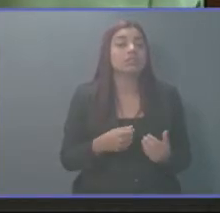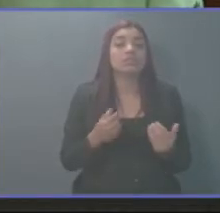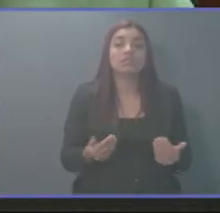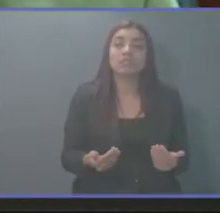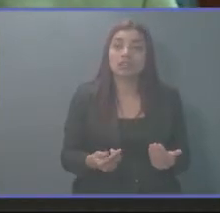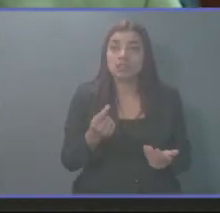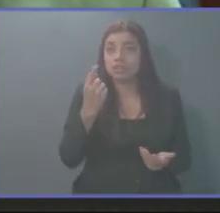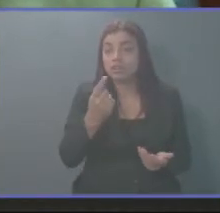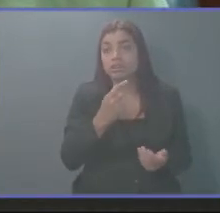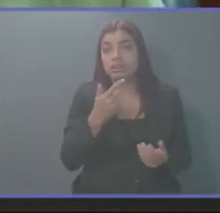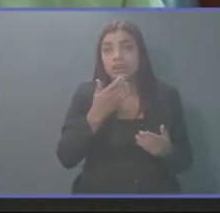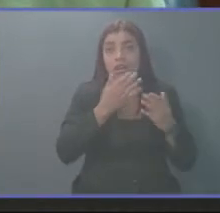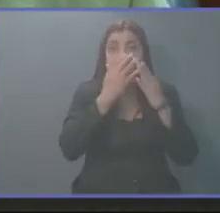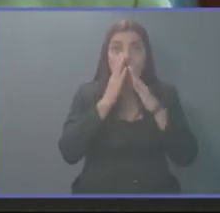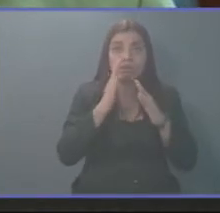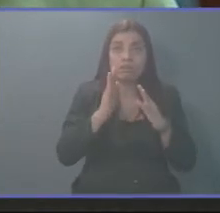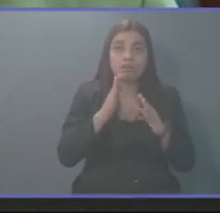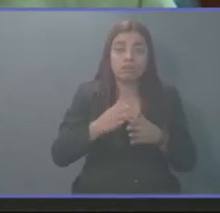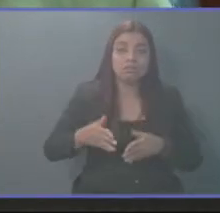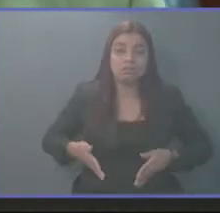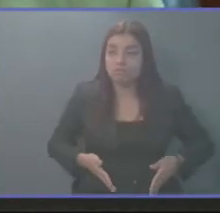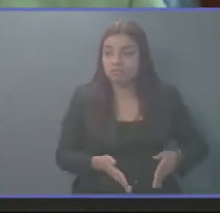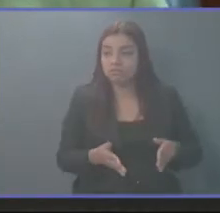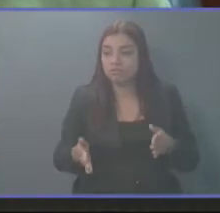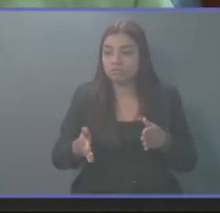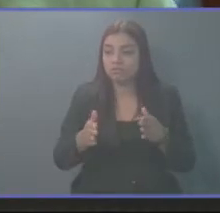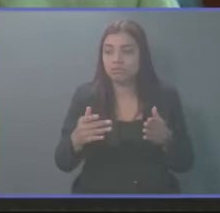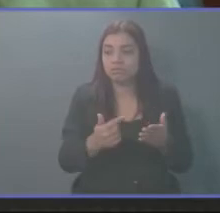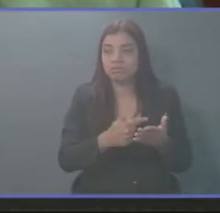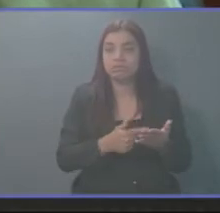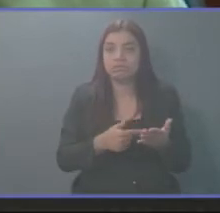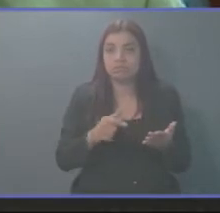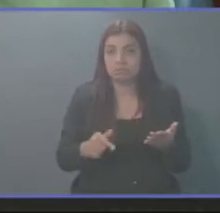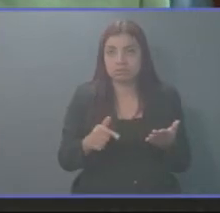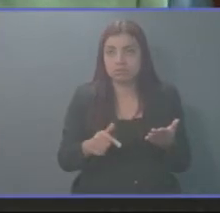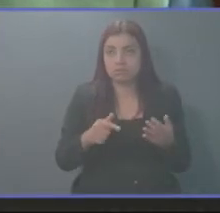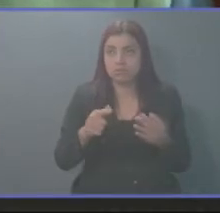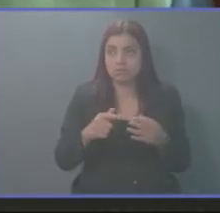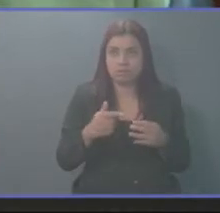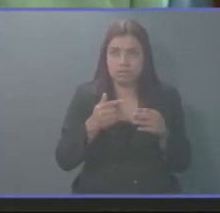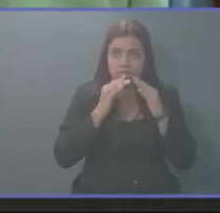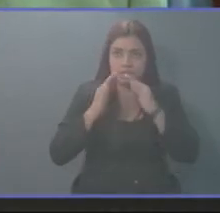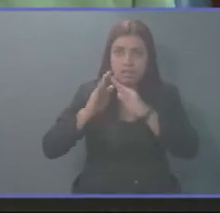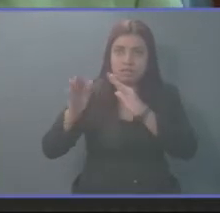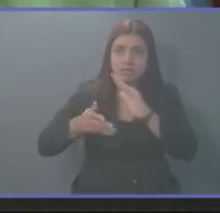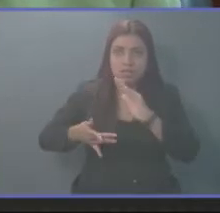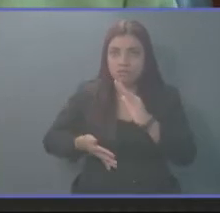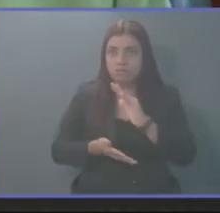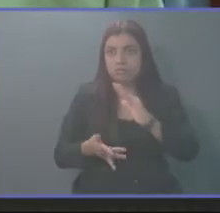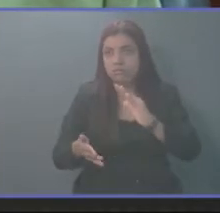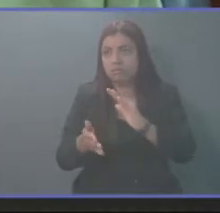a las que se les envía el agua a través de sus cañerías de una manera irresponsable.